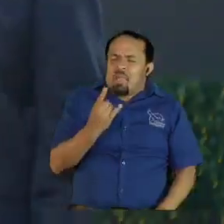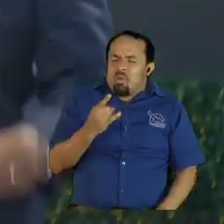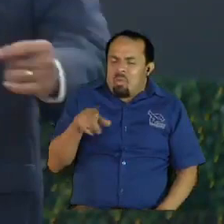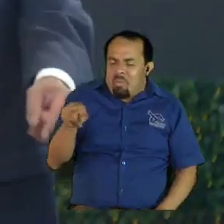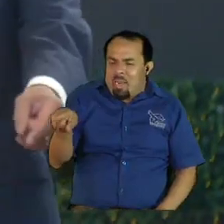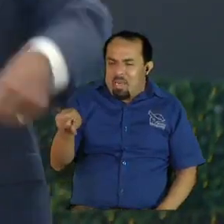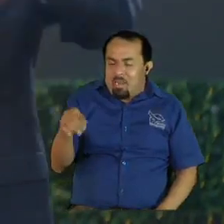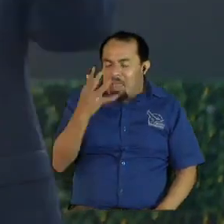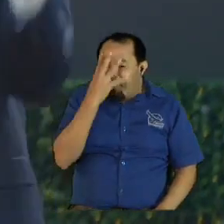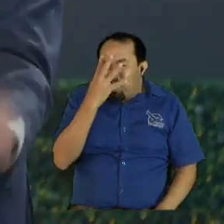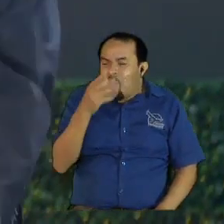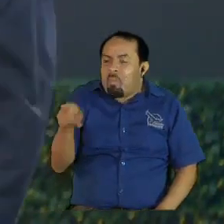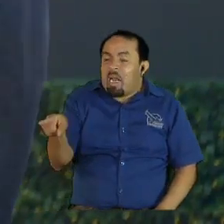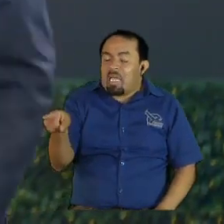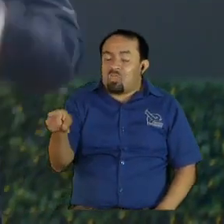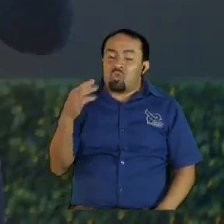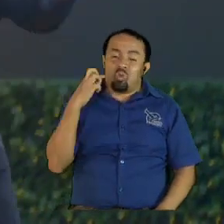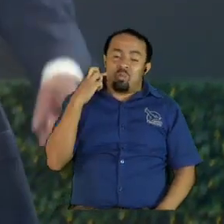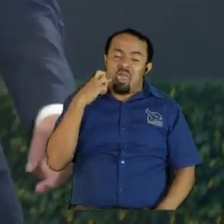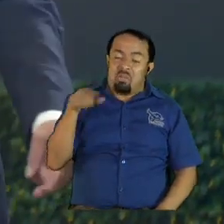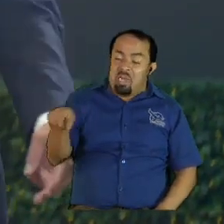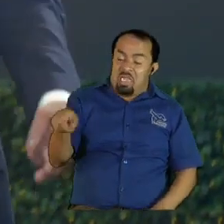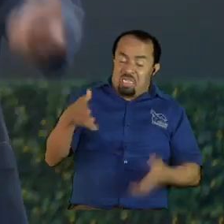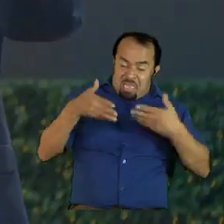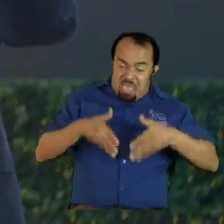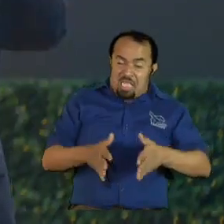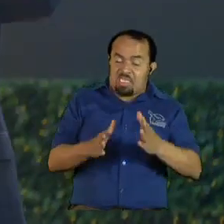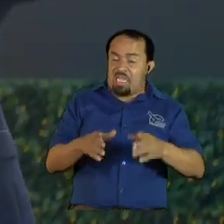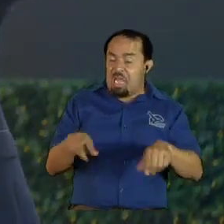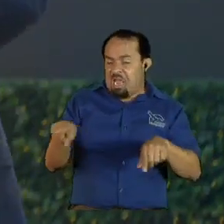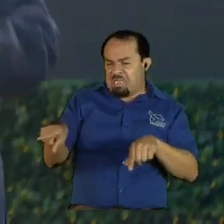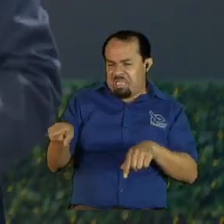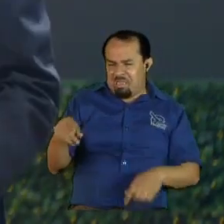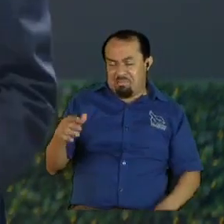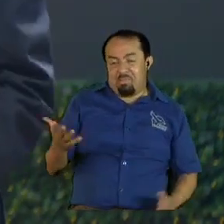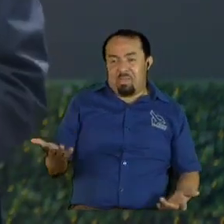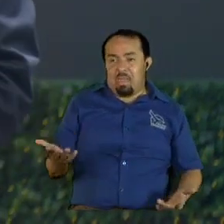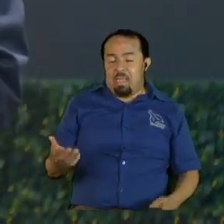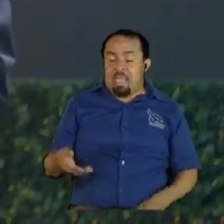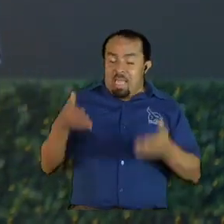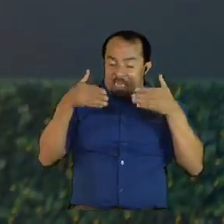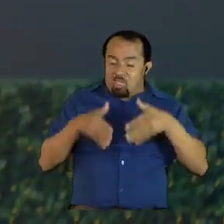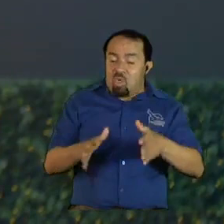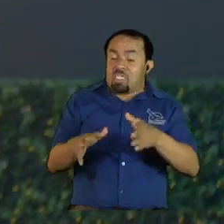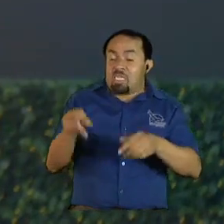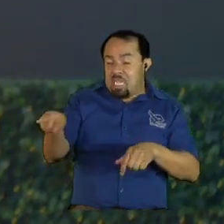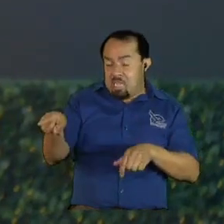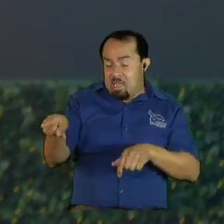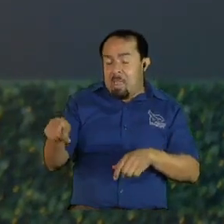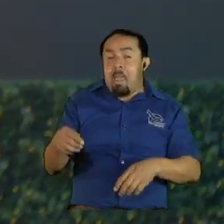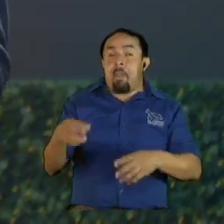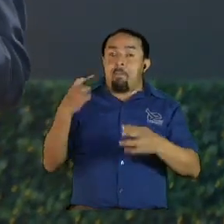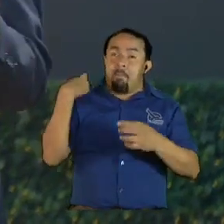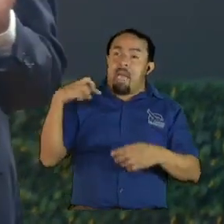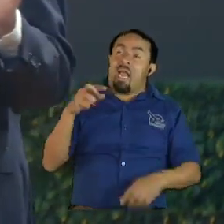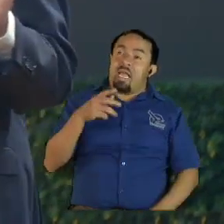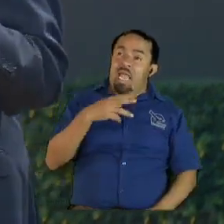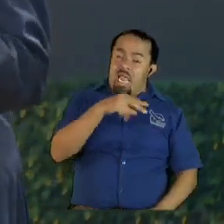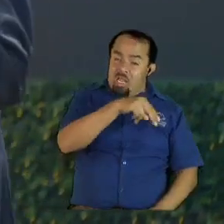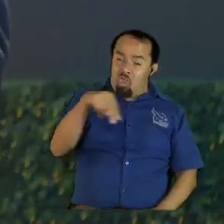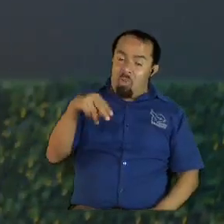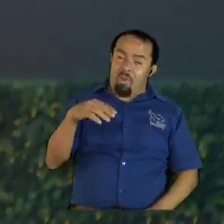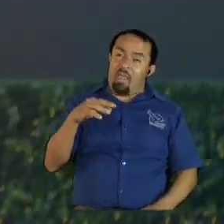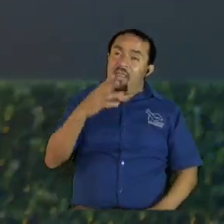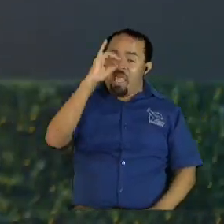así? Ni este pecó, ni sus padres pecaron. Nació así para que el nombre de Jehová fuera glorificado. Bueno, él no es